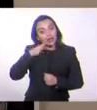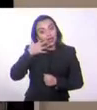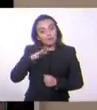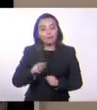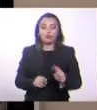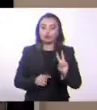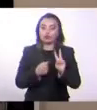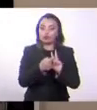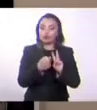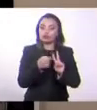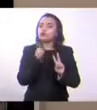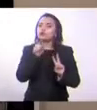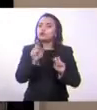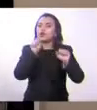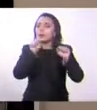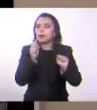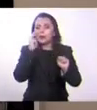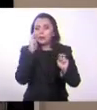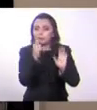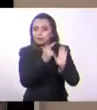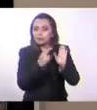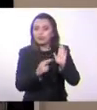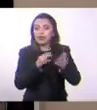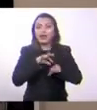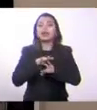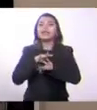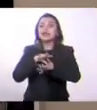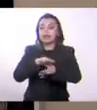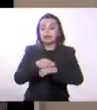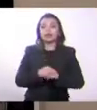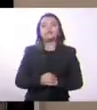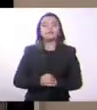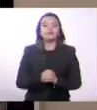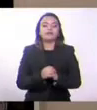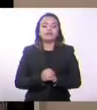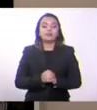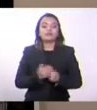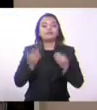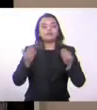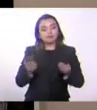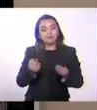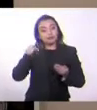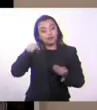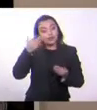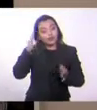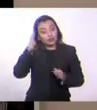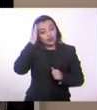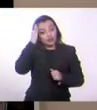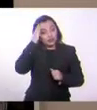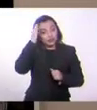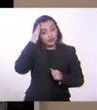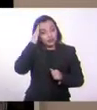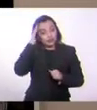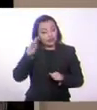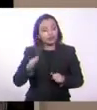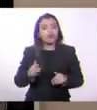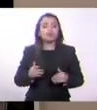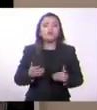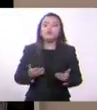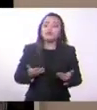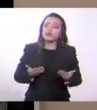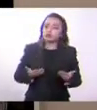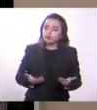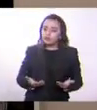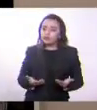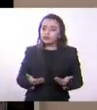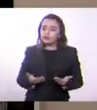Ahora que ya conocemos algunas particularidades del texto expositivo, estudiemos el texto argumentativo. La argumentación quiere decir